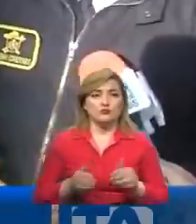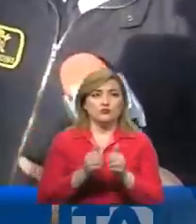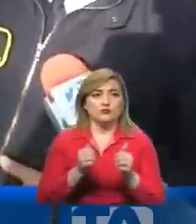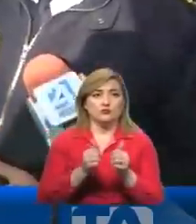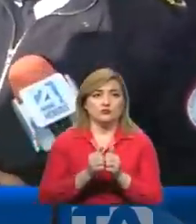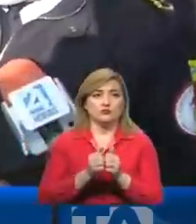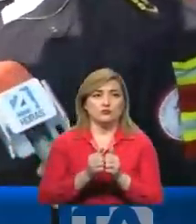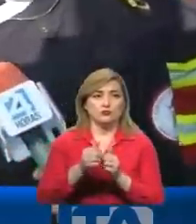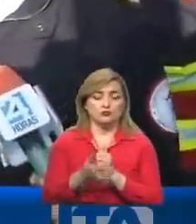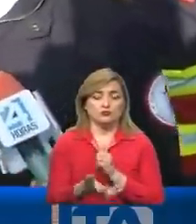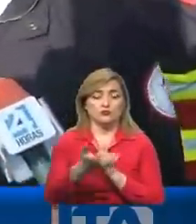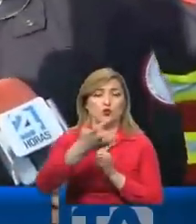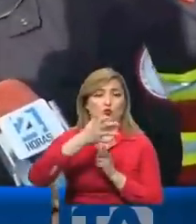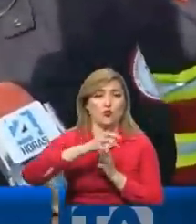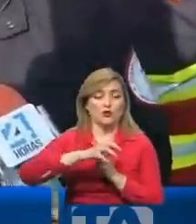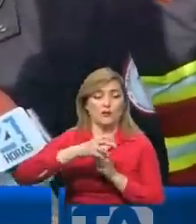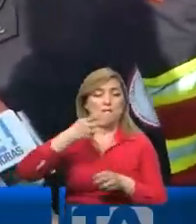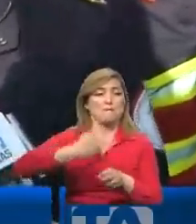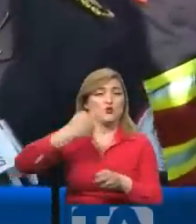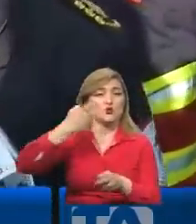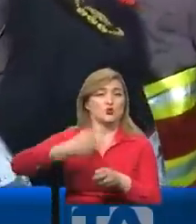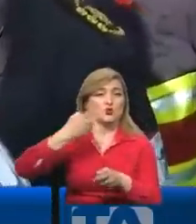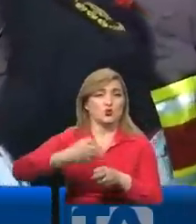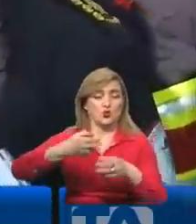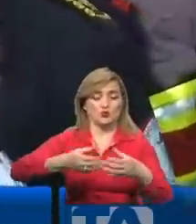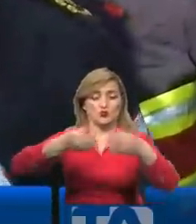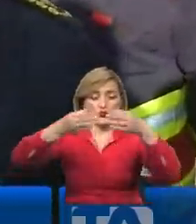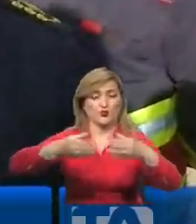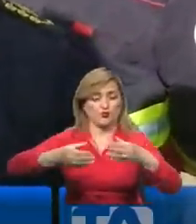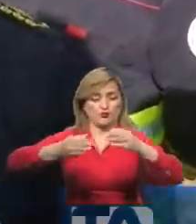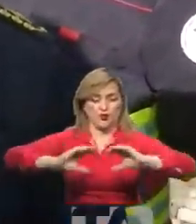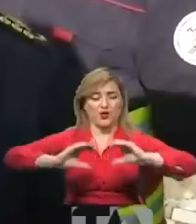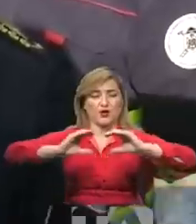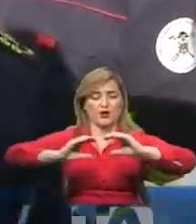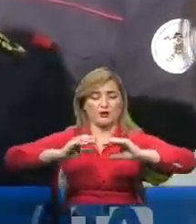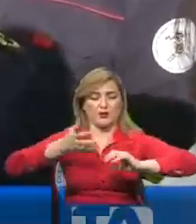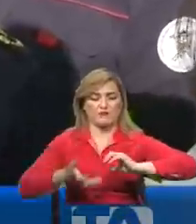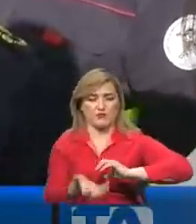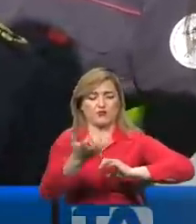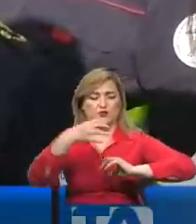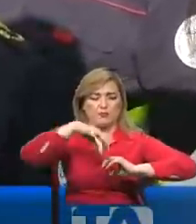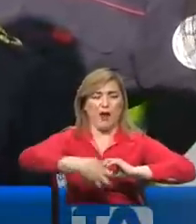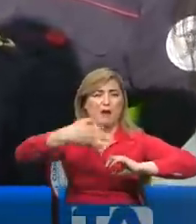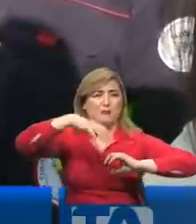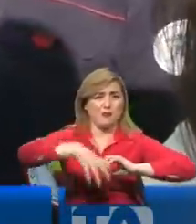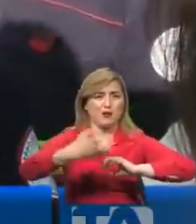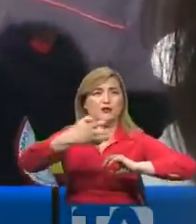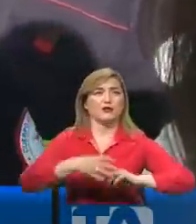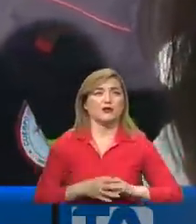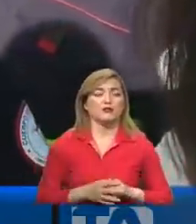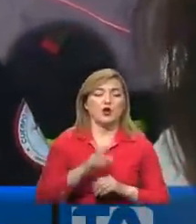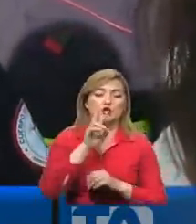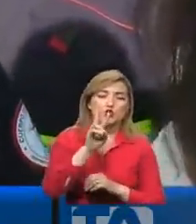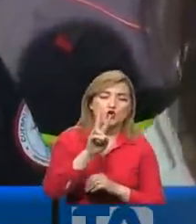pesada para perforar las placas de concreto también, a fin de poder tener acceso a las personas y poder evacuarlas hasta las 2:30 de la